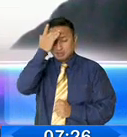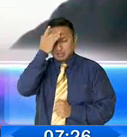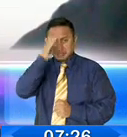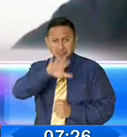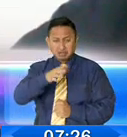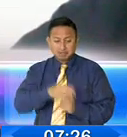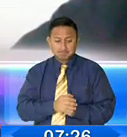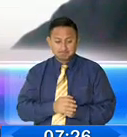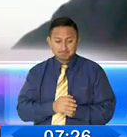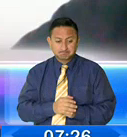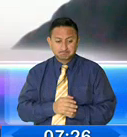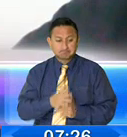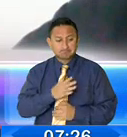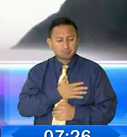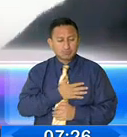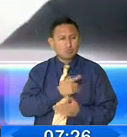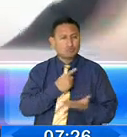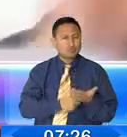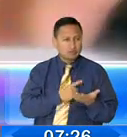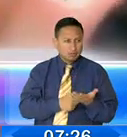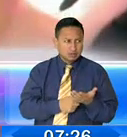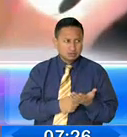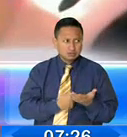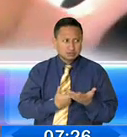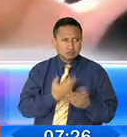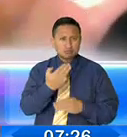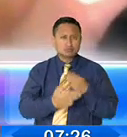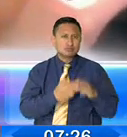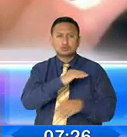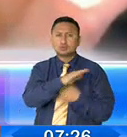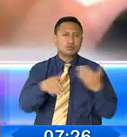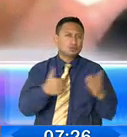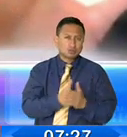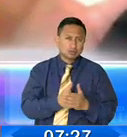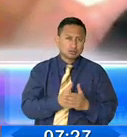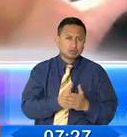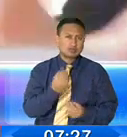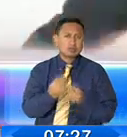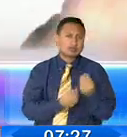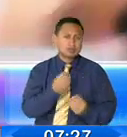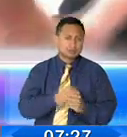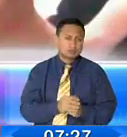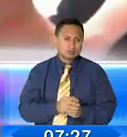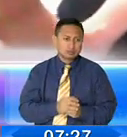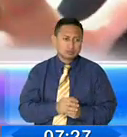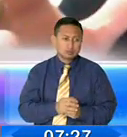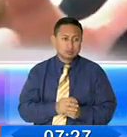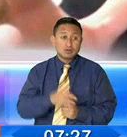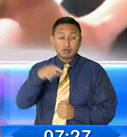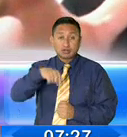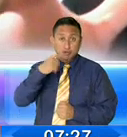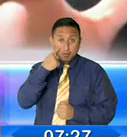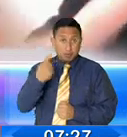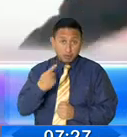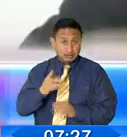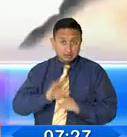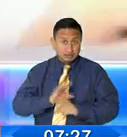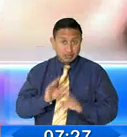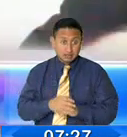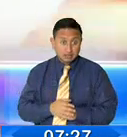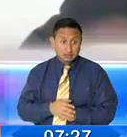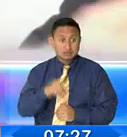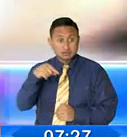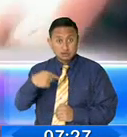ponemos a analizar y si se vacuna a todo el mundo, el siguiente paso es que ni siquiera tengamos que hacer pruebas, porque si es que